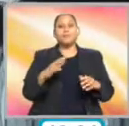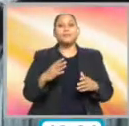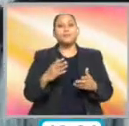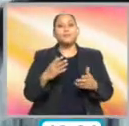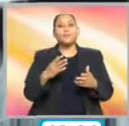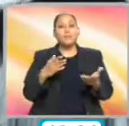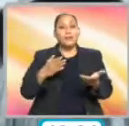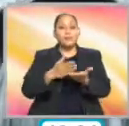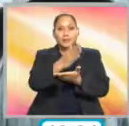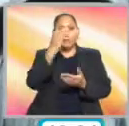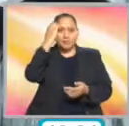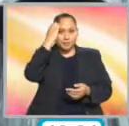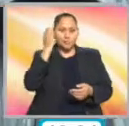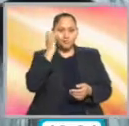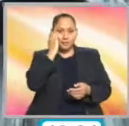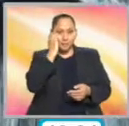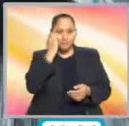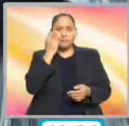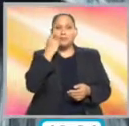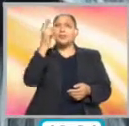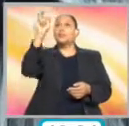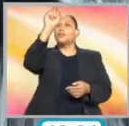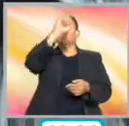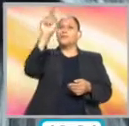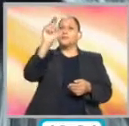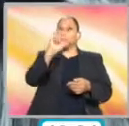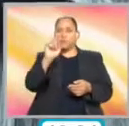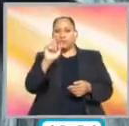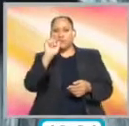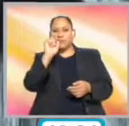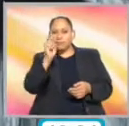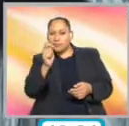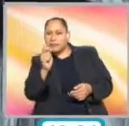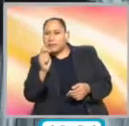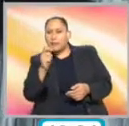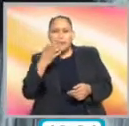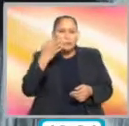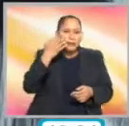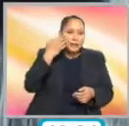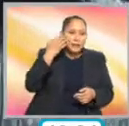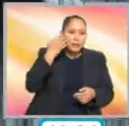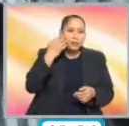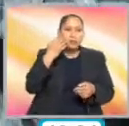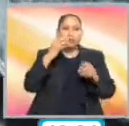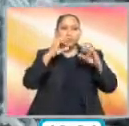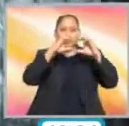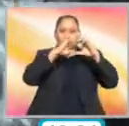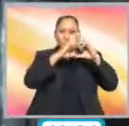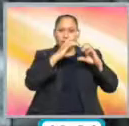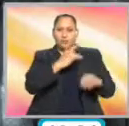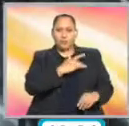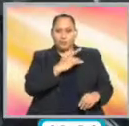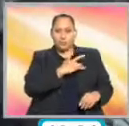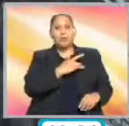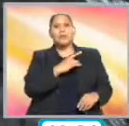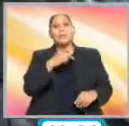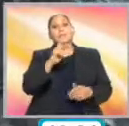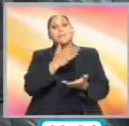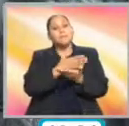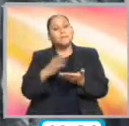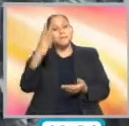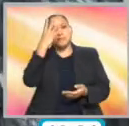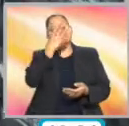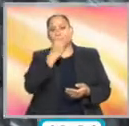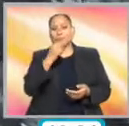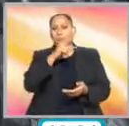de un estacionamiento, mire, que pintaron, si no creo ser un gato con un corazón, pero que además le da belleza